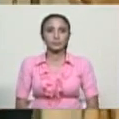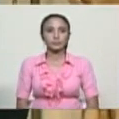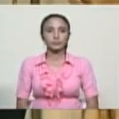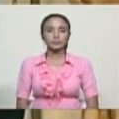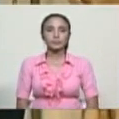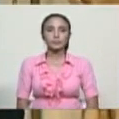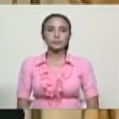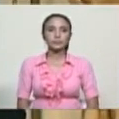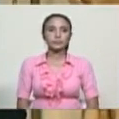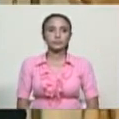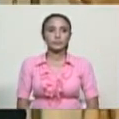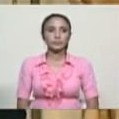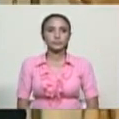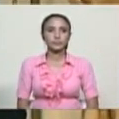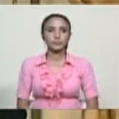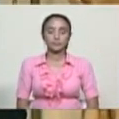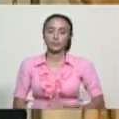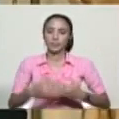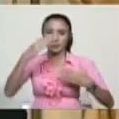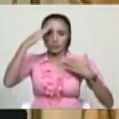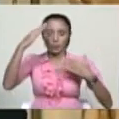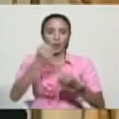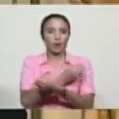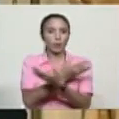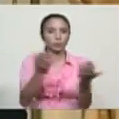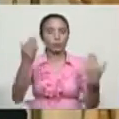Quiero saludarlos a todos,